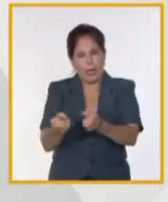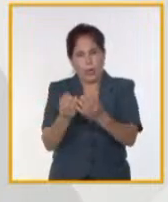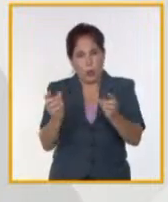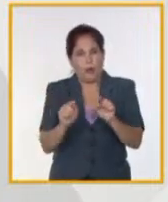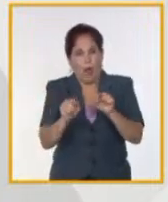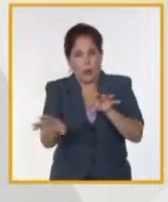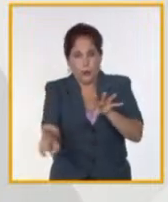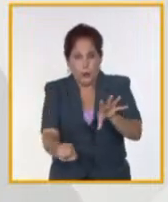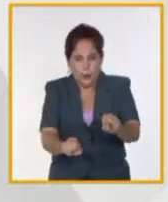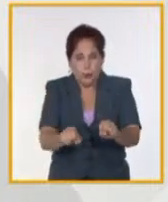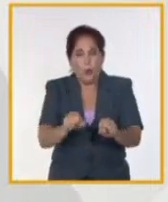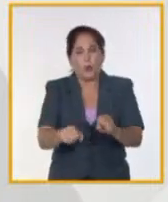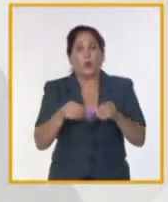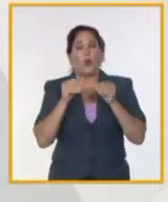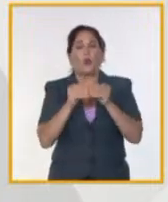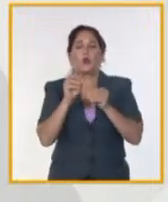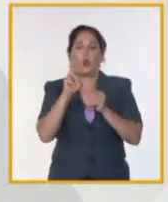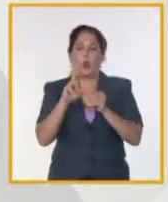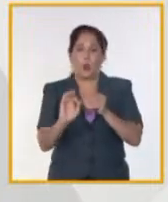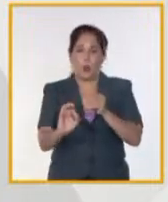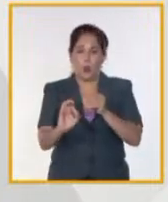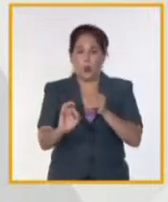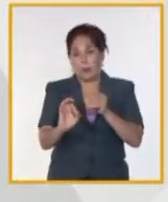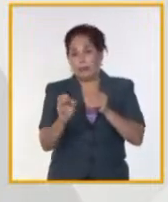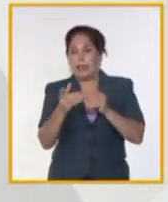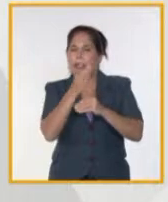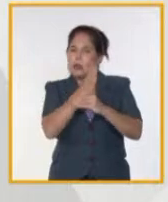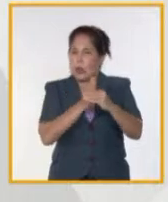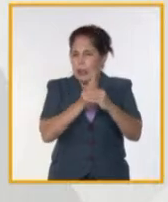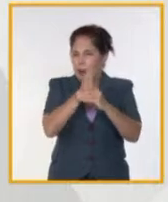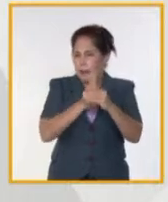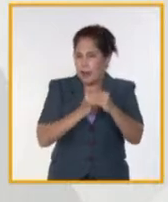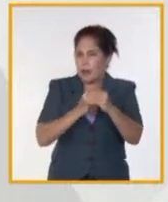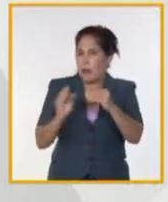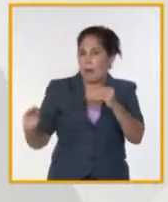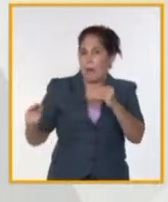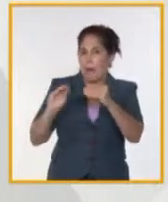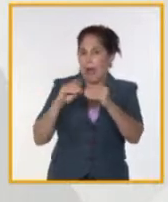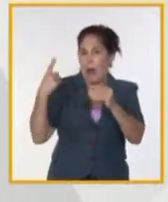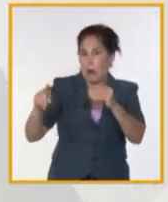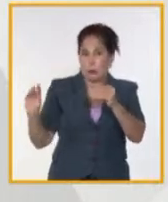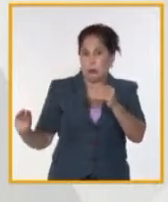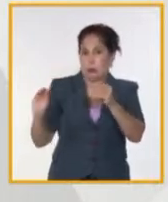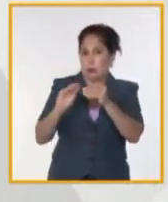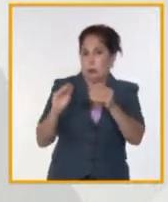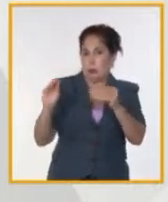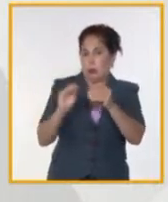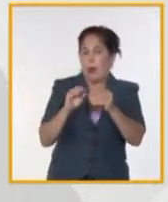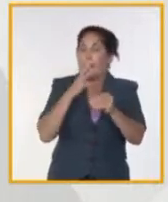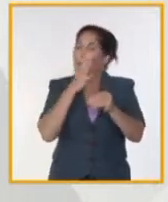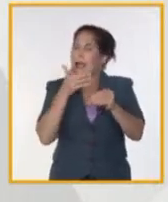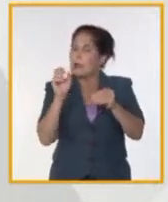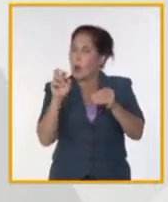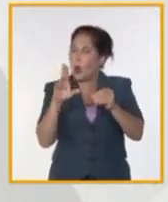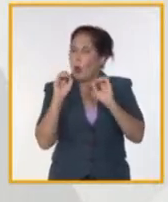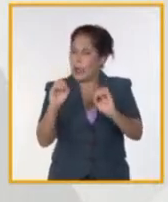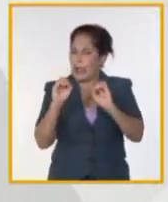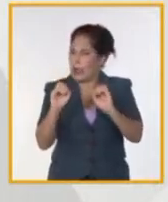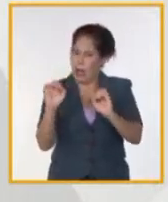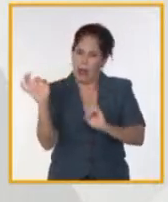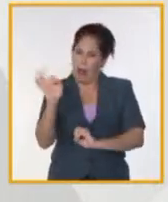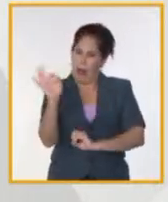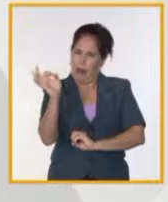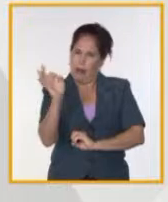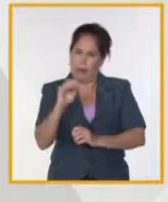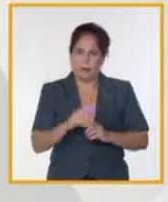aparecen junto con el oro. Es un producto intermedio que tiene un alto valor agregado también parecido al del oro, pero no llega a ser el oro refinado le y puro. Le